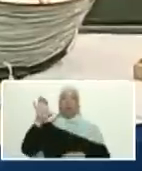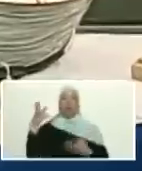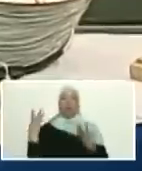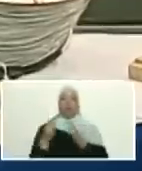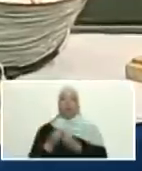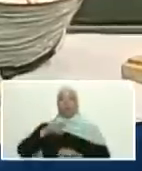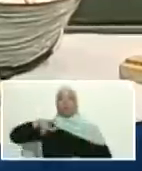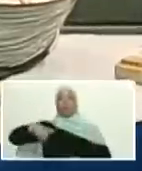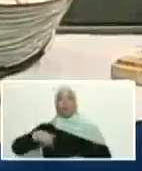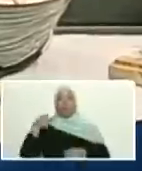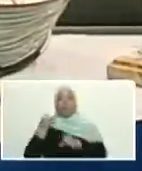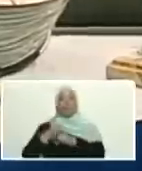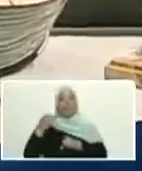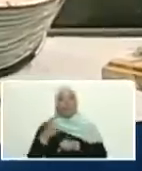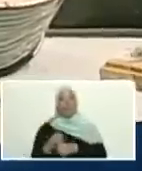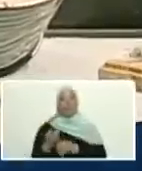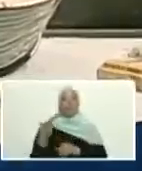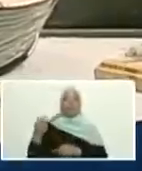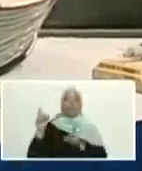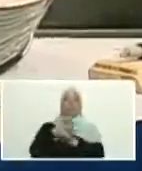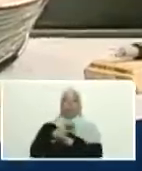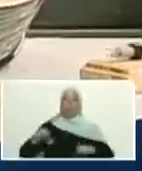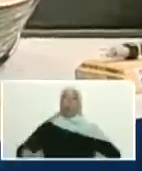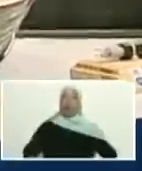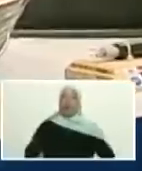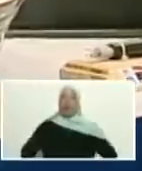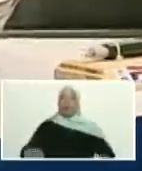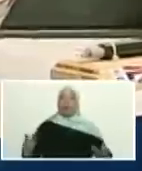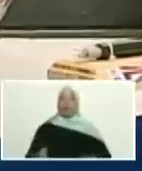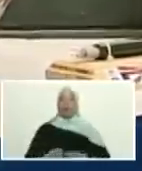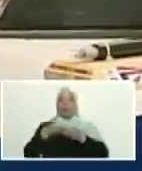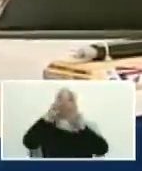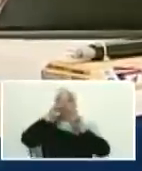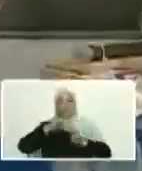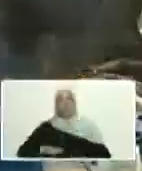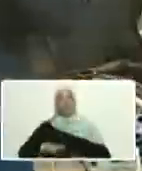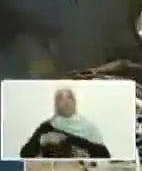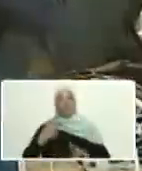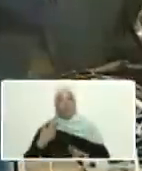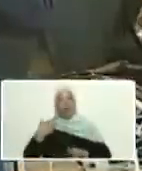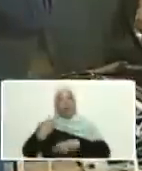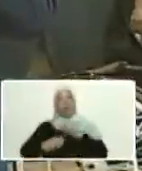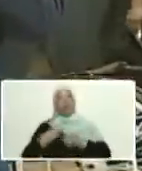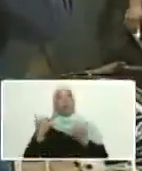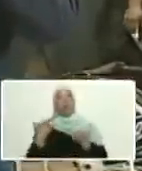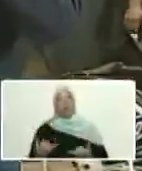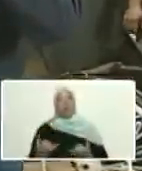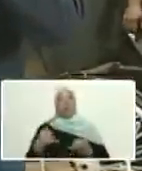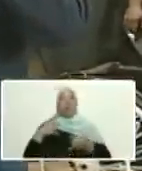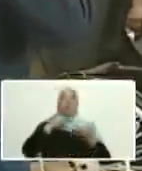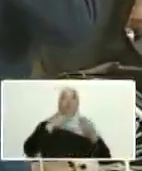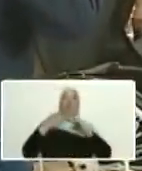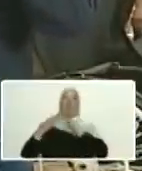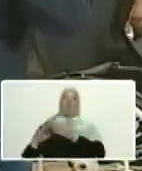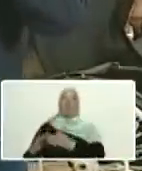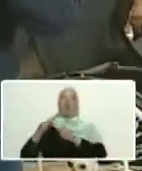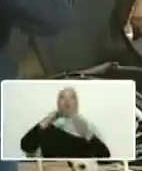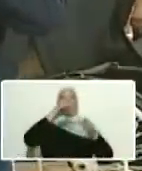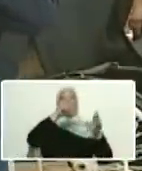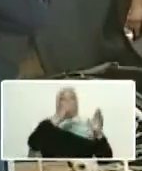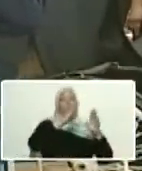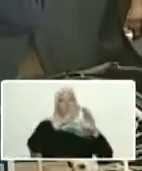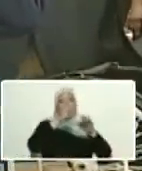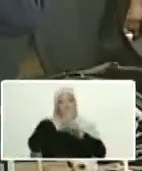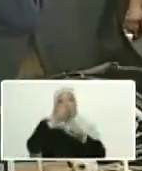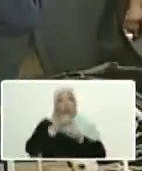nosotros, la clase obrera organizada en Guayana, que vamos a dar grandes resultados. Organizados en CPTT, organizados en Milicia Obrera, organizados en